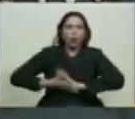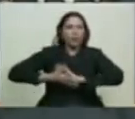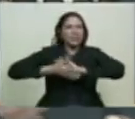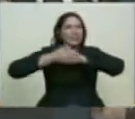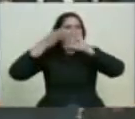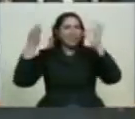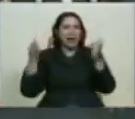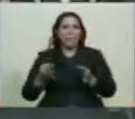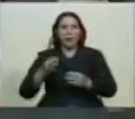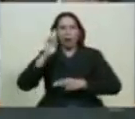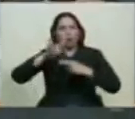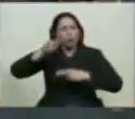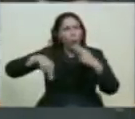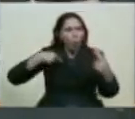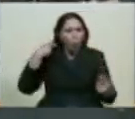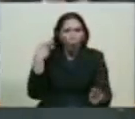y